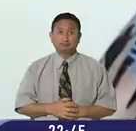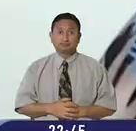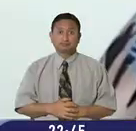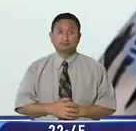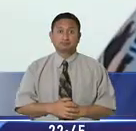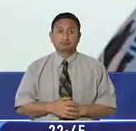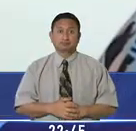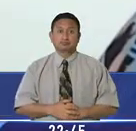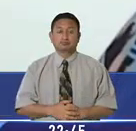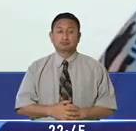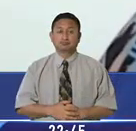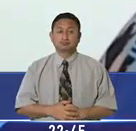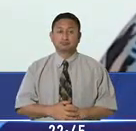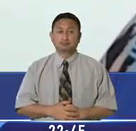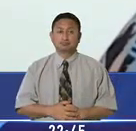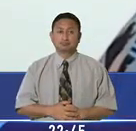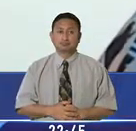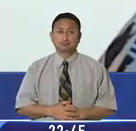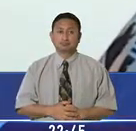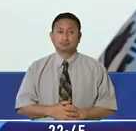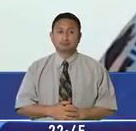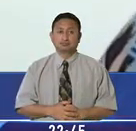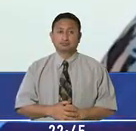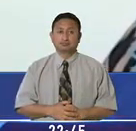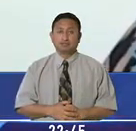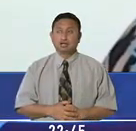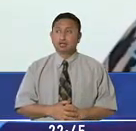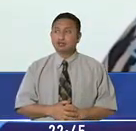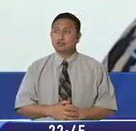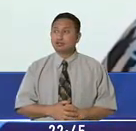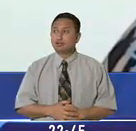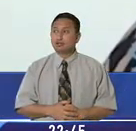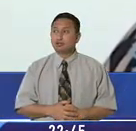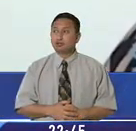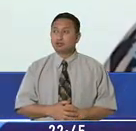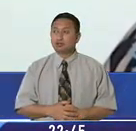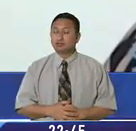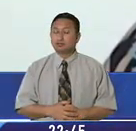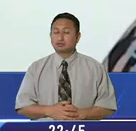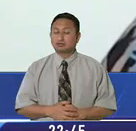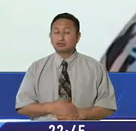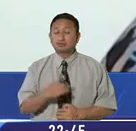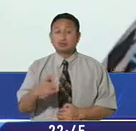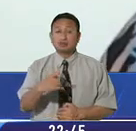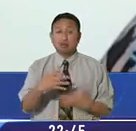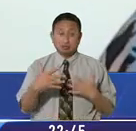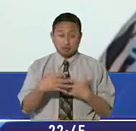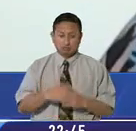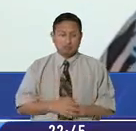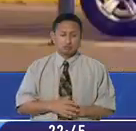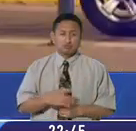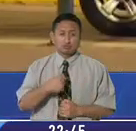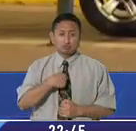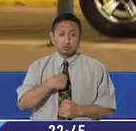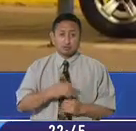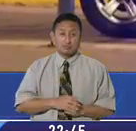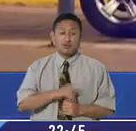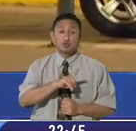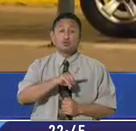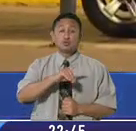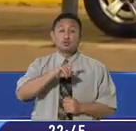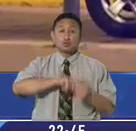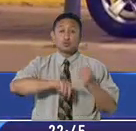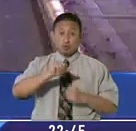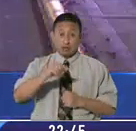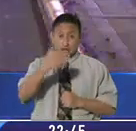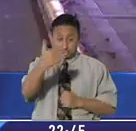quién le importa el nivel social? Ni cuánto dinero tenga, ni cuánto... No le tiembla la voz, porque dice, defenderá la dignidad de su